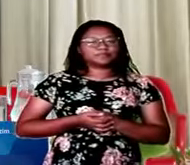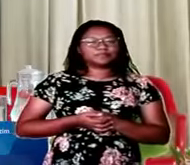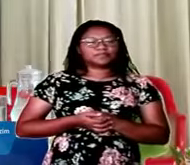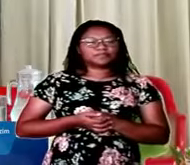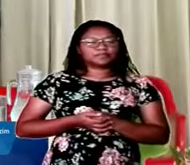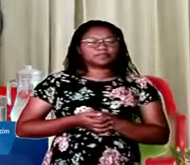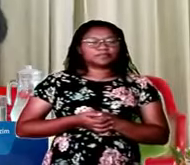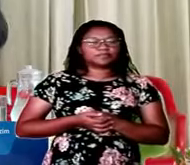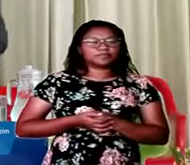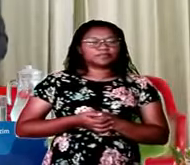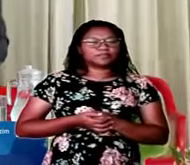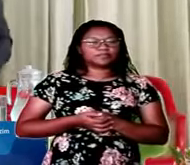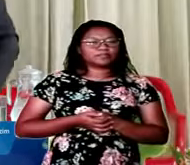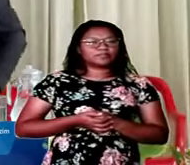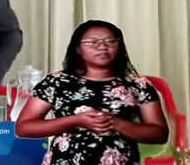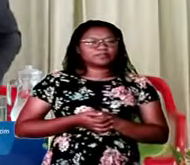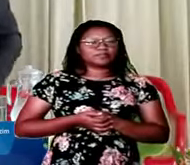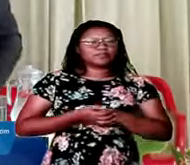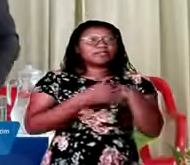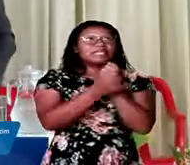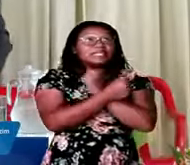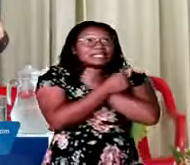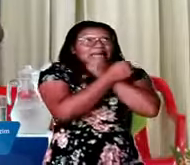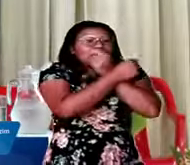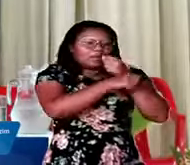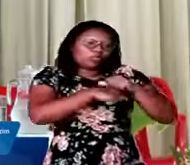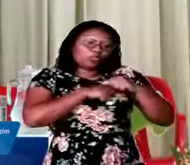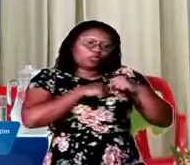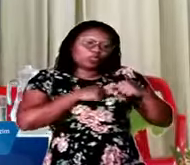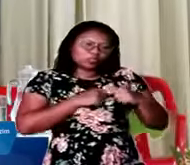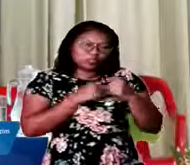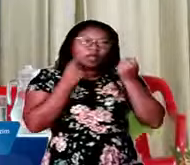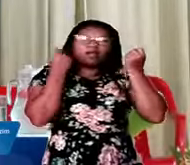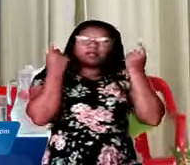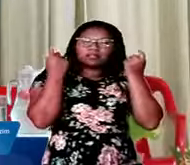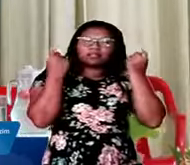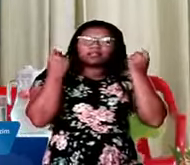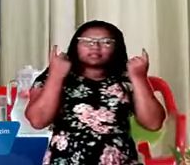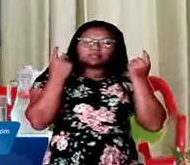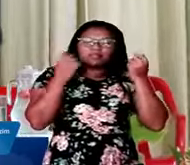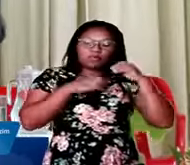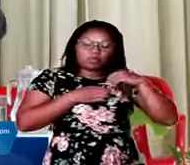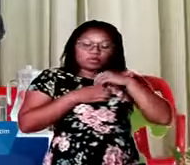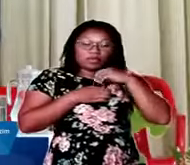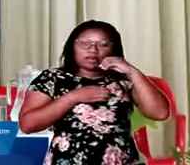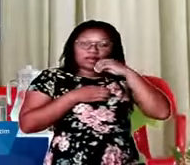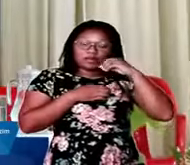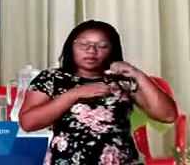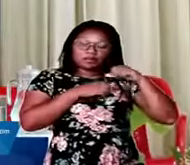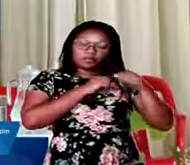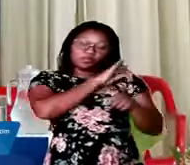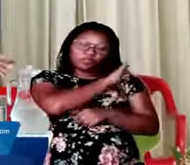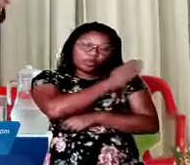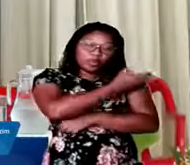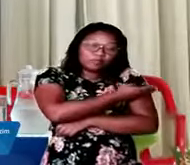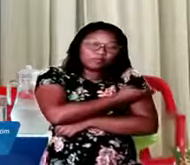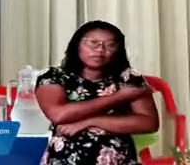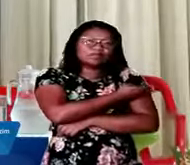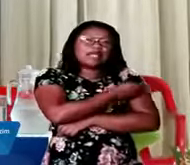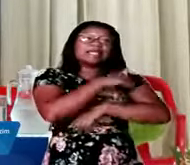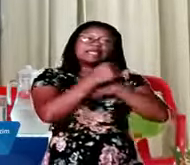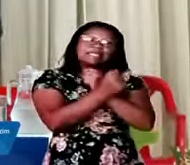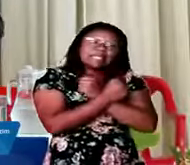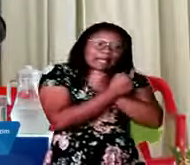33. Y el amarle con todo el corazón, con todo el entendimiento, con toda el alma y con todas las fuerzas, y amar